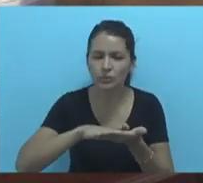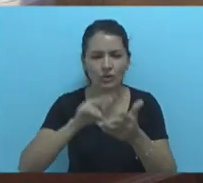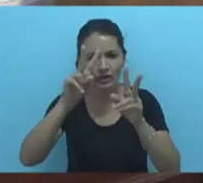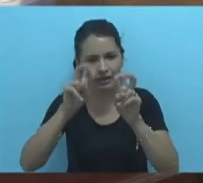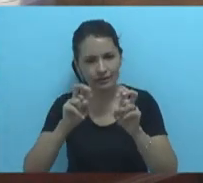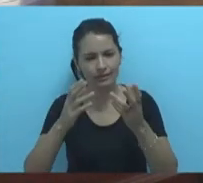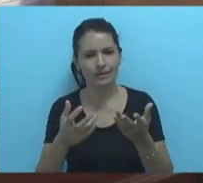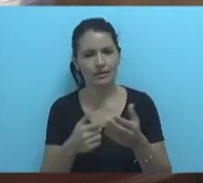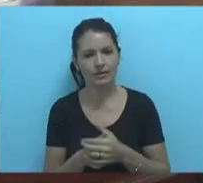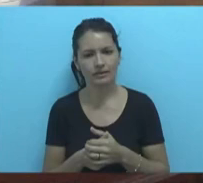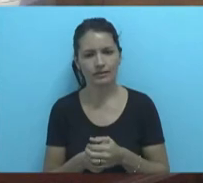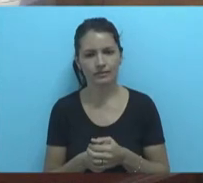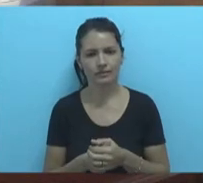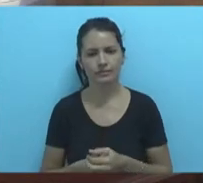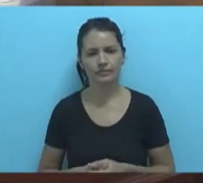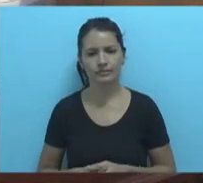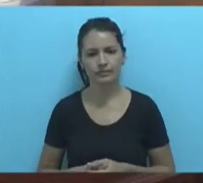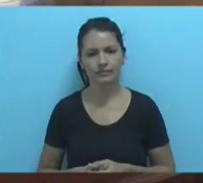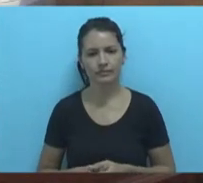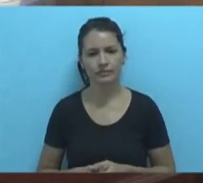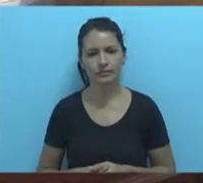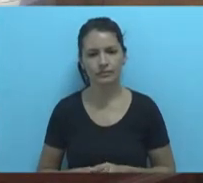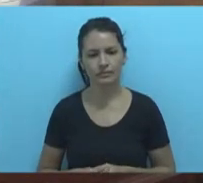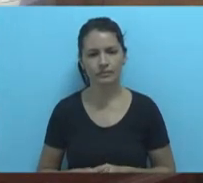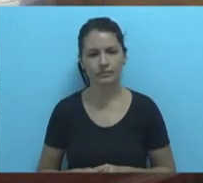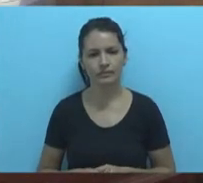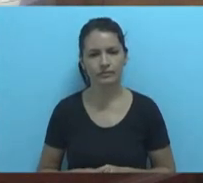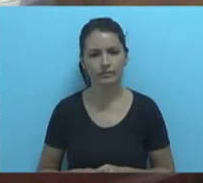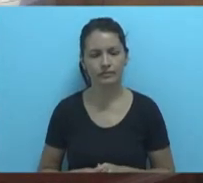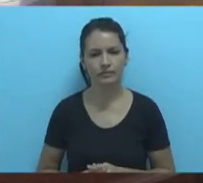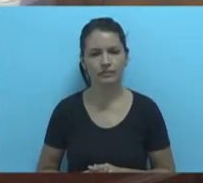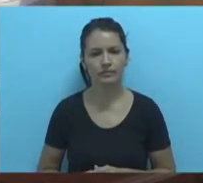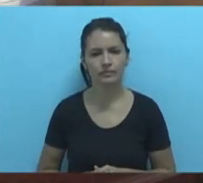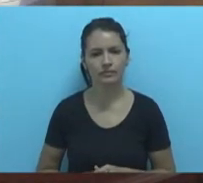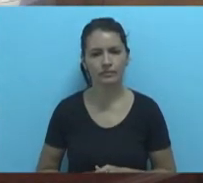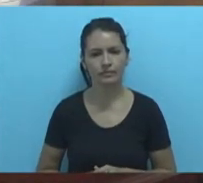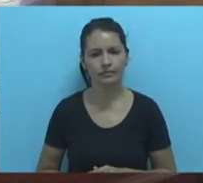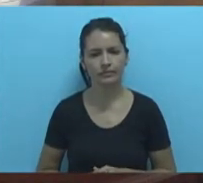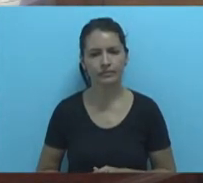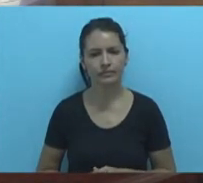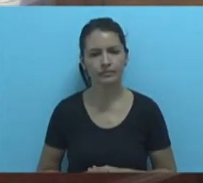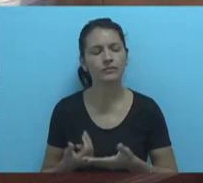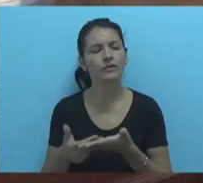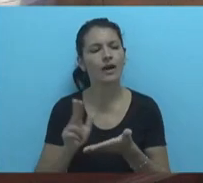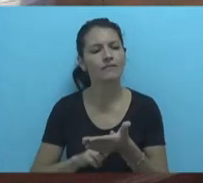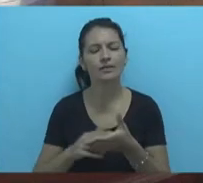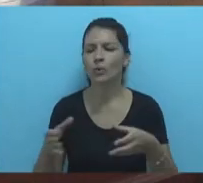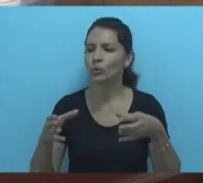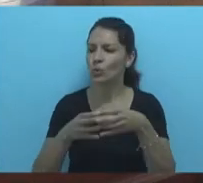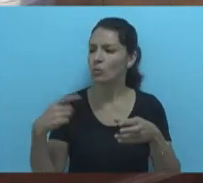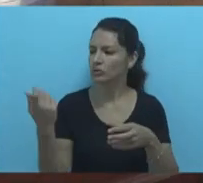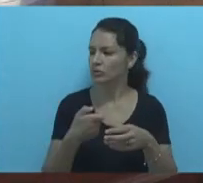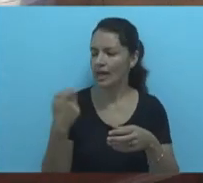los fiscales Ederi y Echavapietra. Queremos reiterar una vez más que los y las socialistas no vamos a